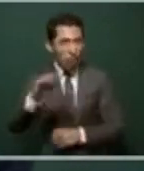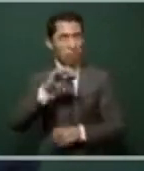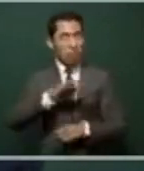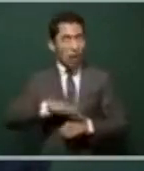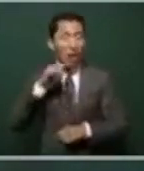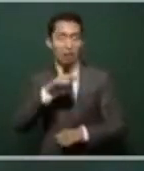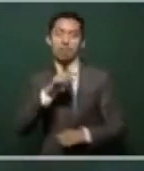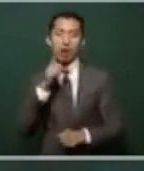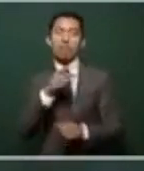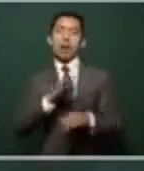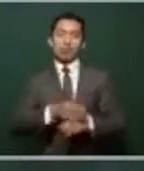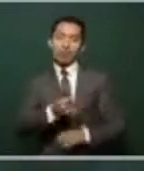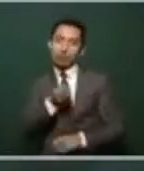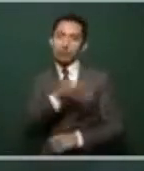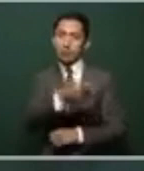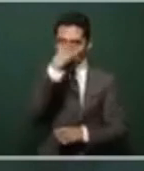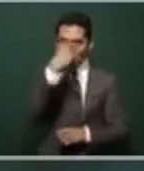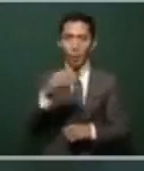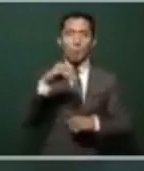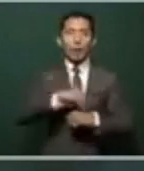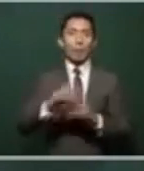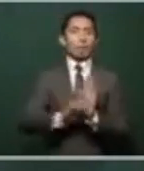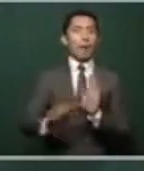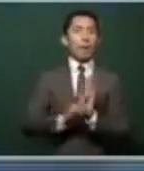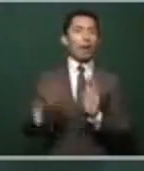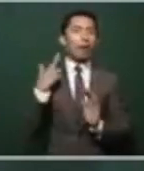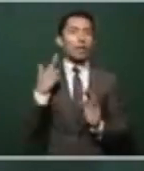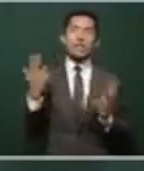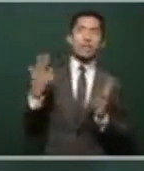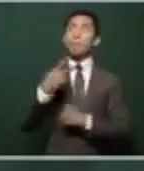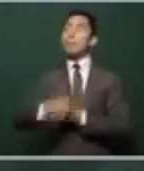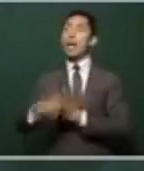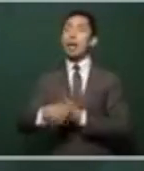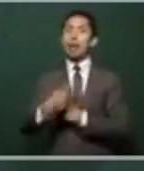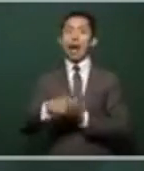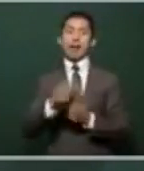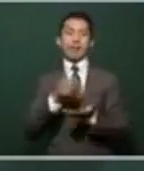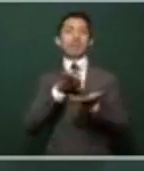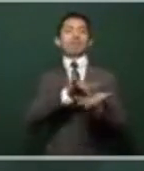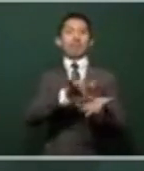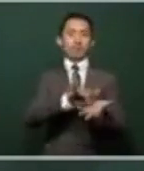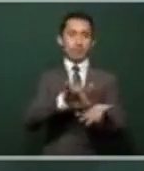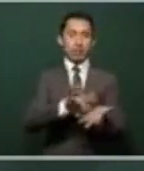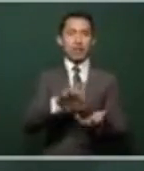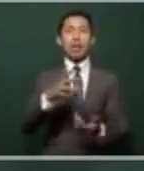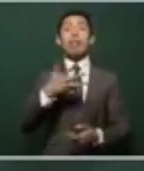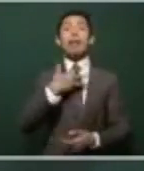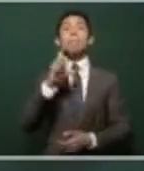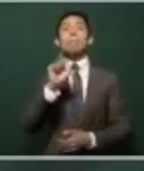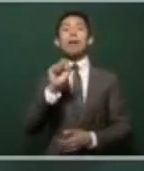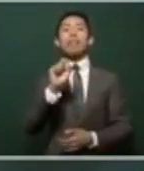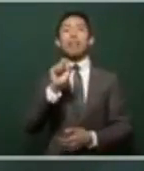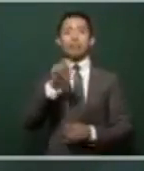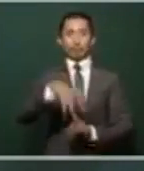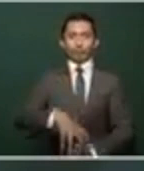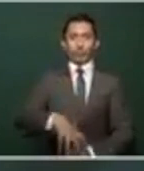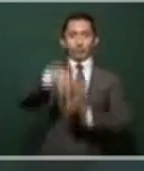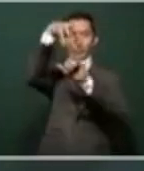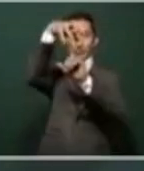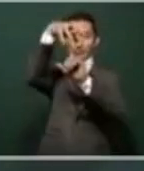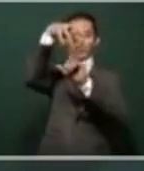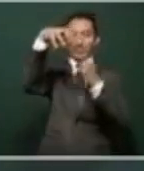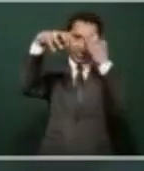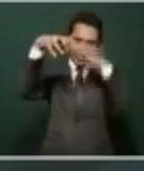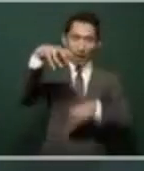y pues para nosotros esto representa además sumar a la estrategia los 20 drones que seguramente muchos de ustedes ya conocen